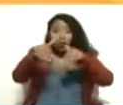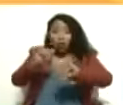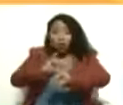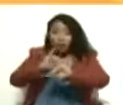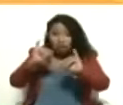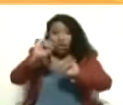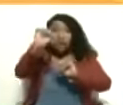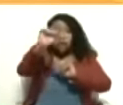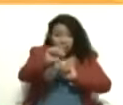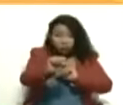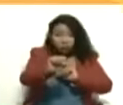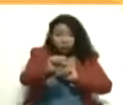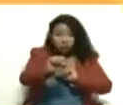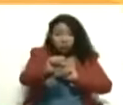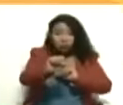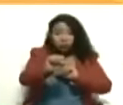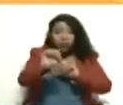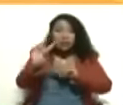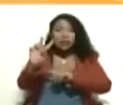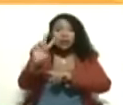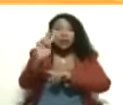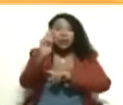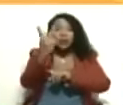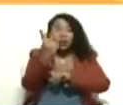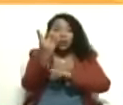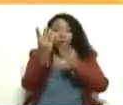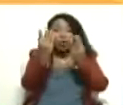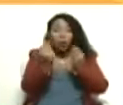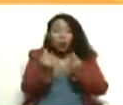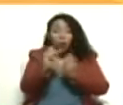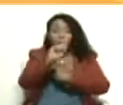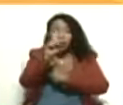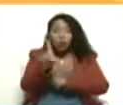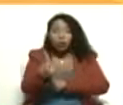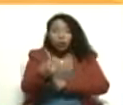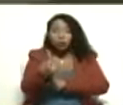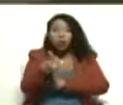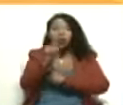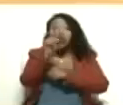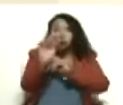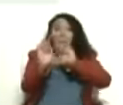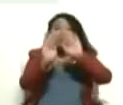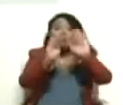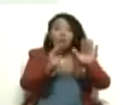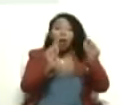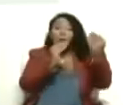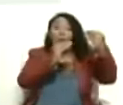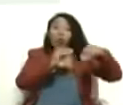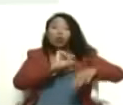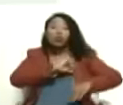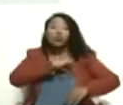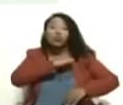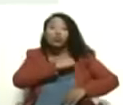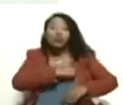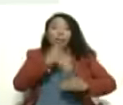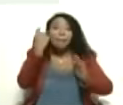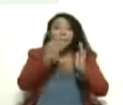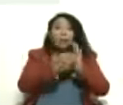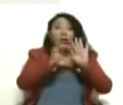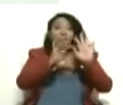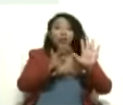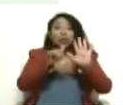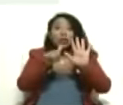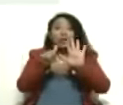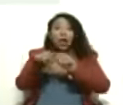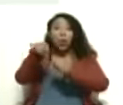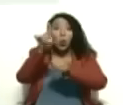sí aparece en la pantalla la pregunta número dos apoya usted el acuerdo de Ginebra de 1966 como el